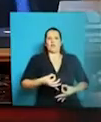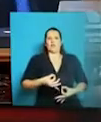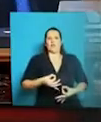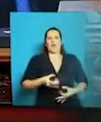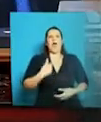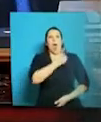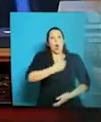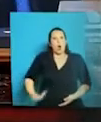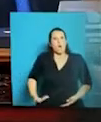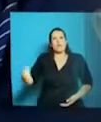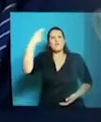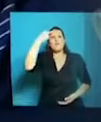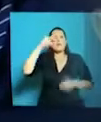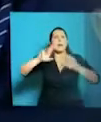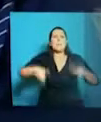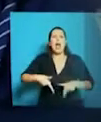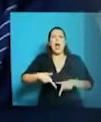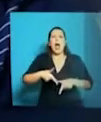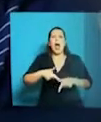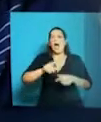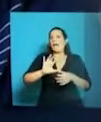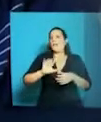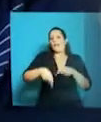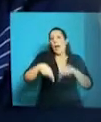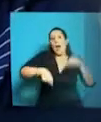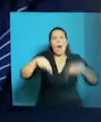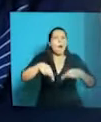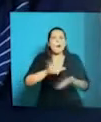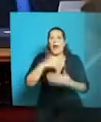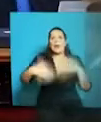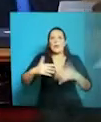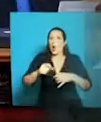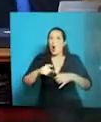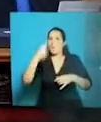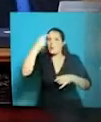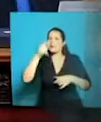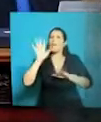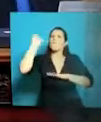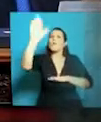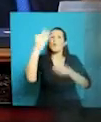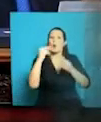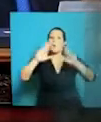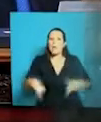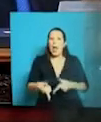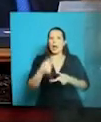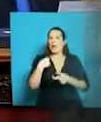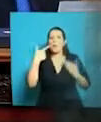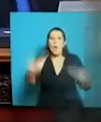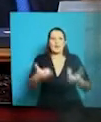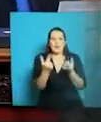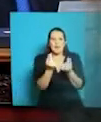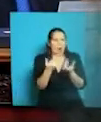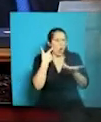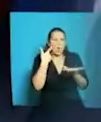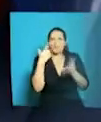de Seguridad de la Nación anunciaba la primera extinción de dominio de bienes que habían sido venidos de